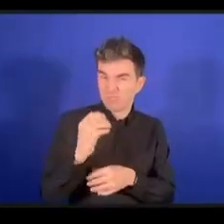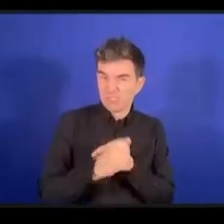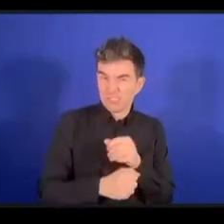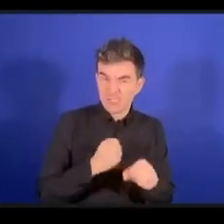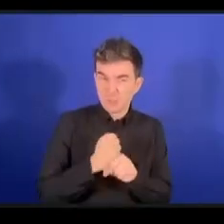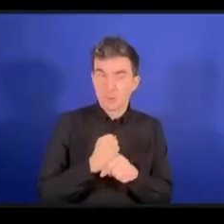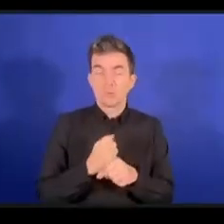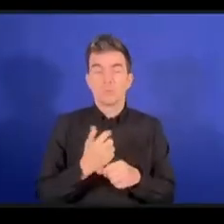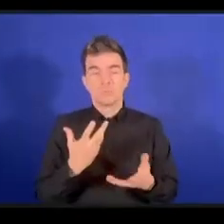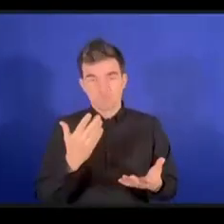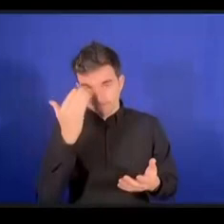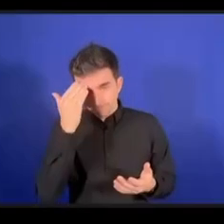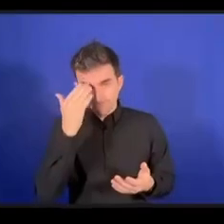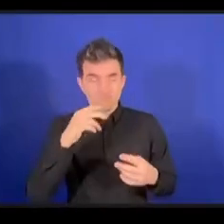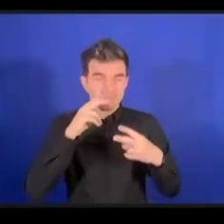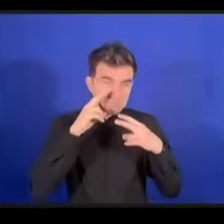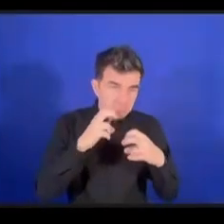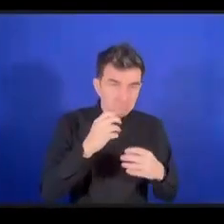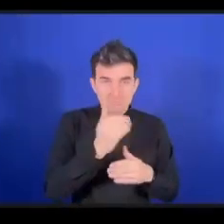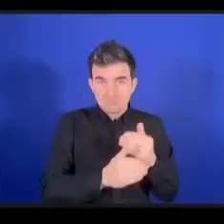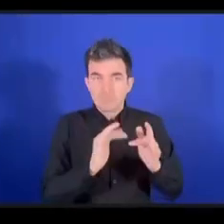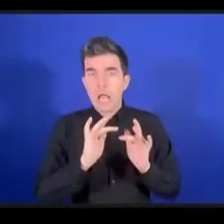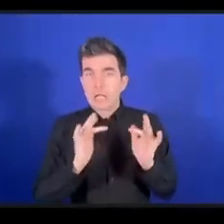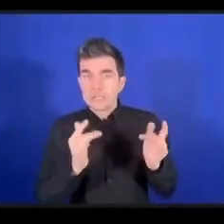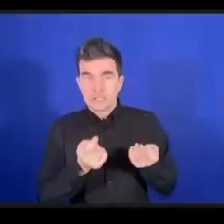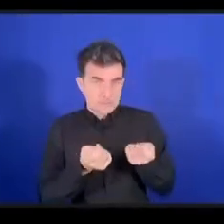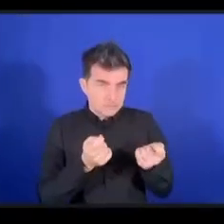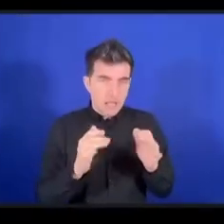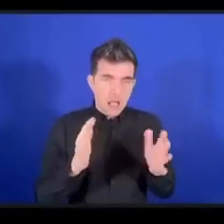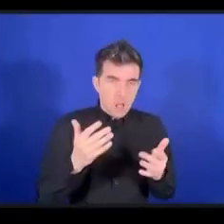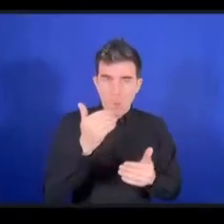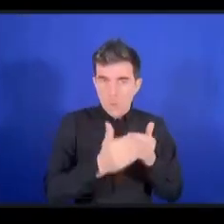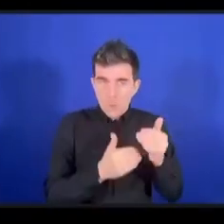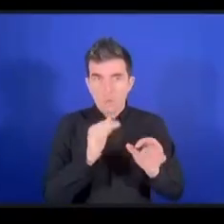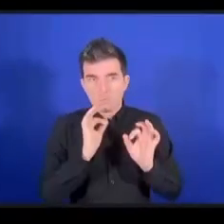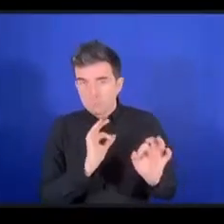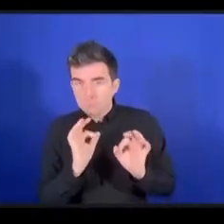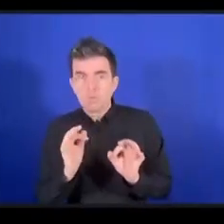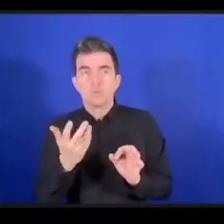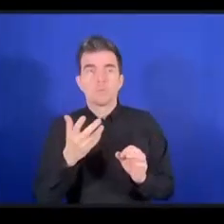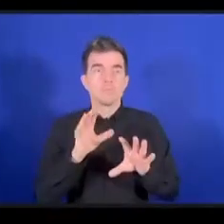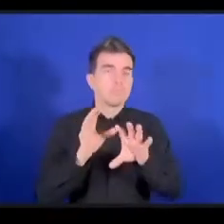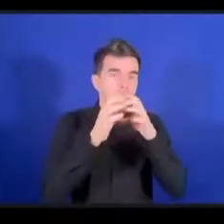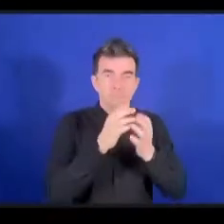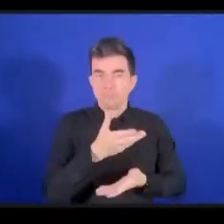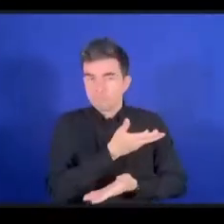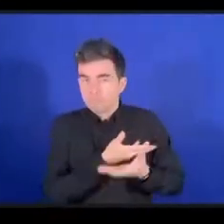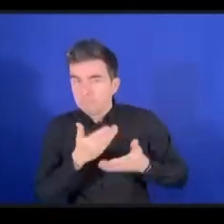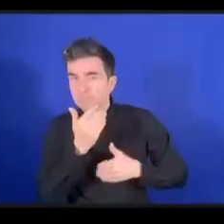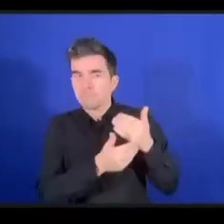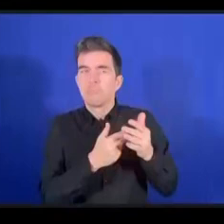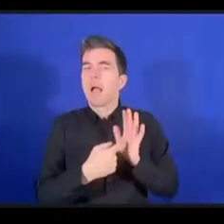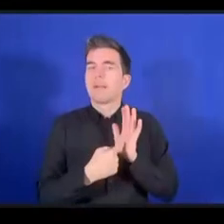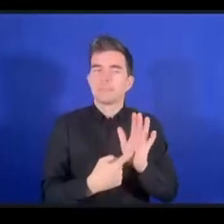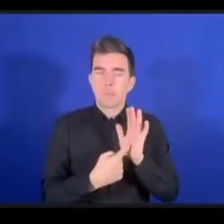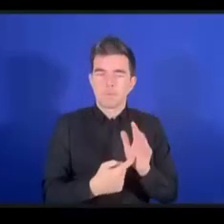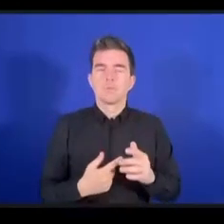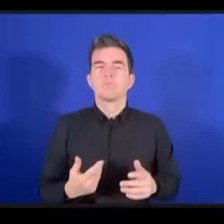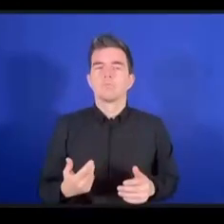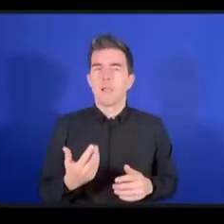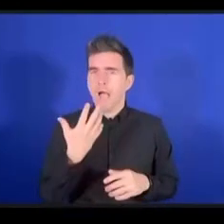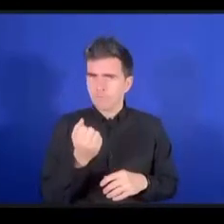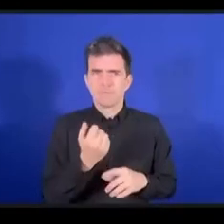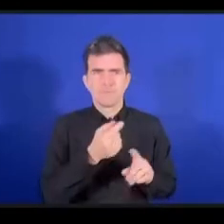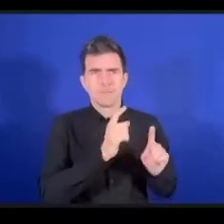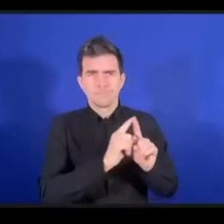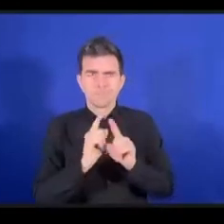instituciones y ver que el procedimiento de múltiples partes interesadas y su involucramiento en la gestión de